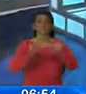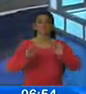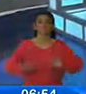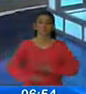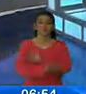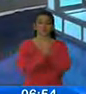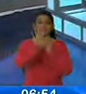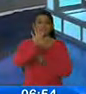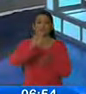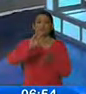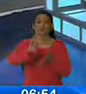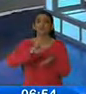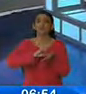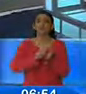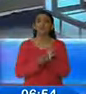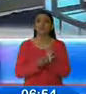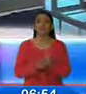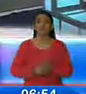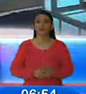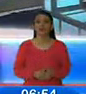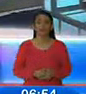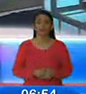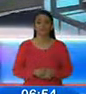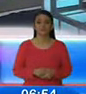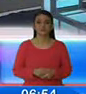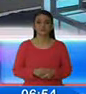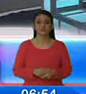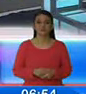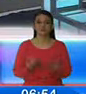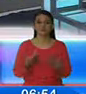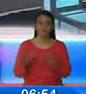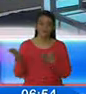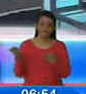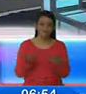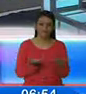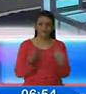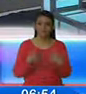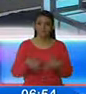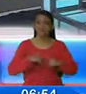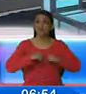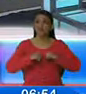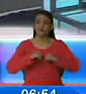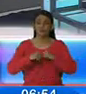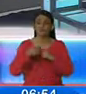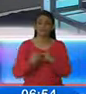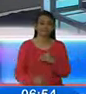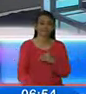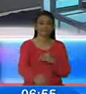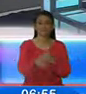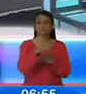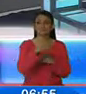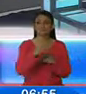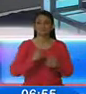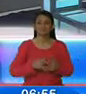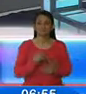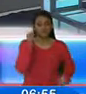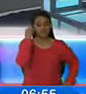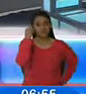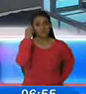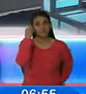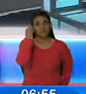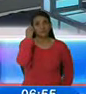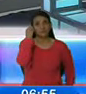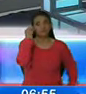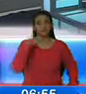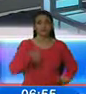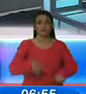6:54 en la mañana, amigos de Televicentro en todo el Ecuador. Aquí estamos, luego de una jornada, Berito y Dianita, histórica en la comunicación